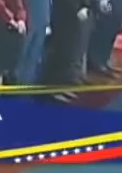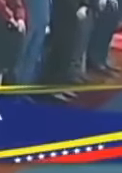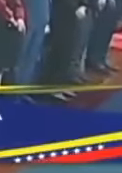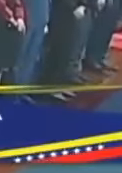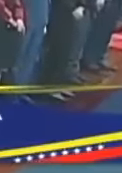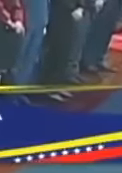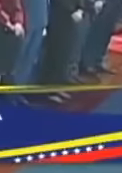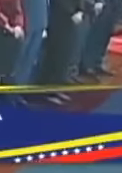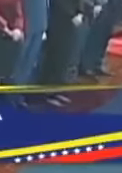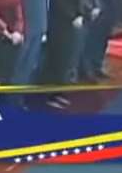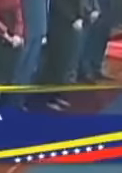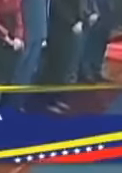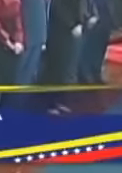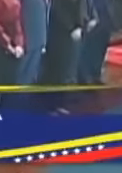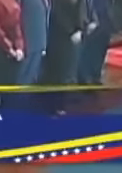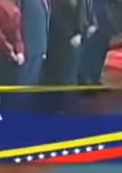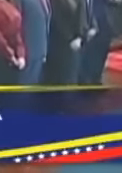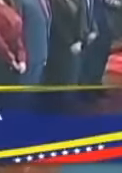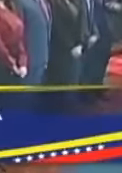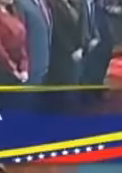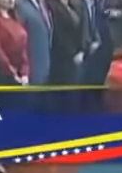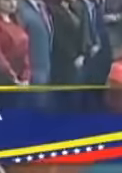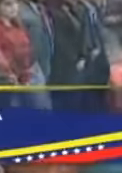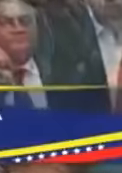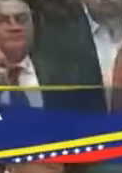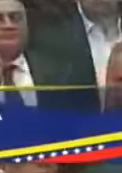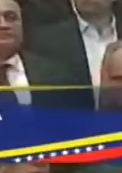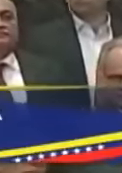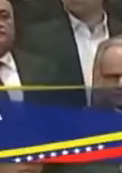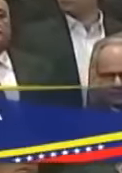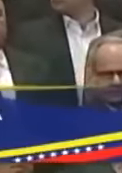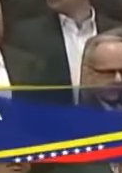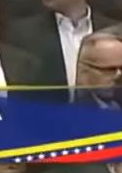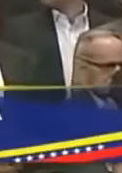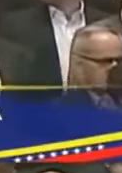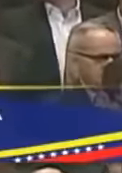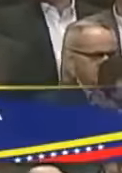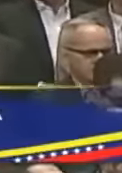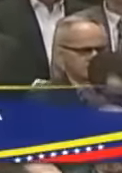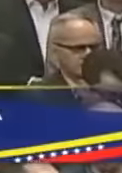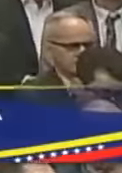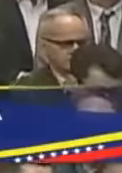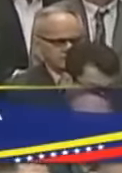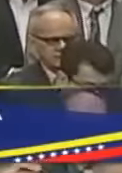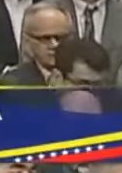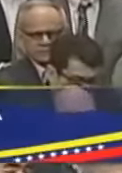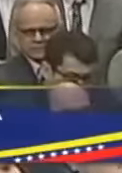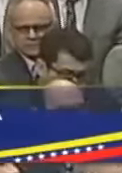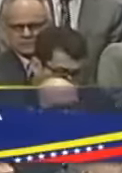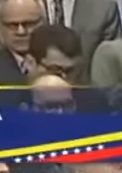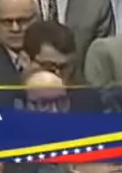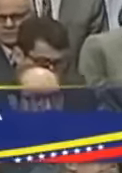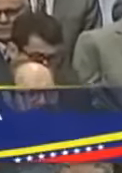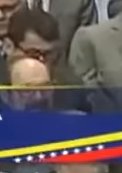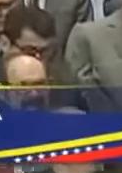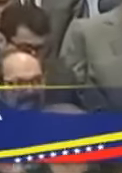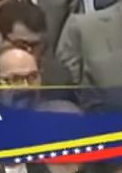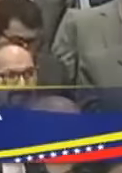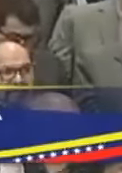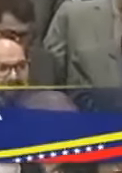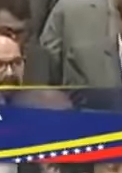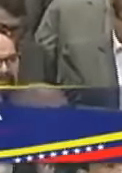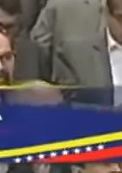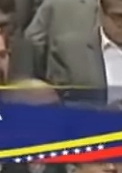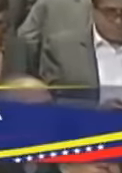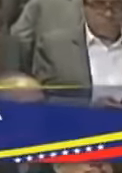sido amparada en los distintos documentos históricos que existen. Vamos a escuchar parte del